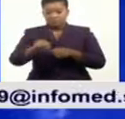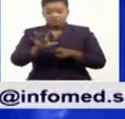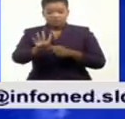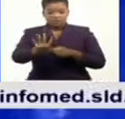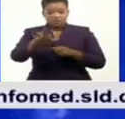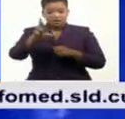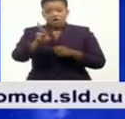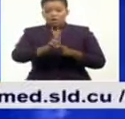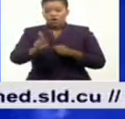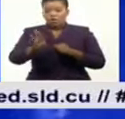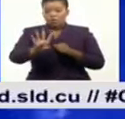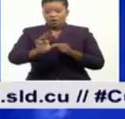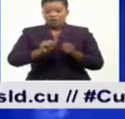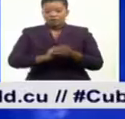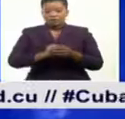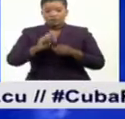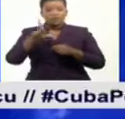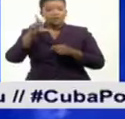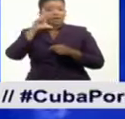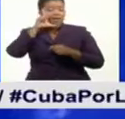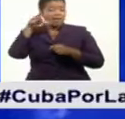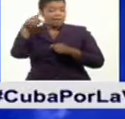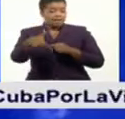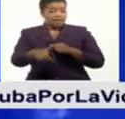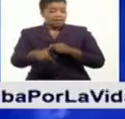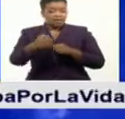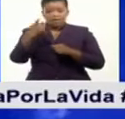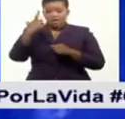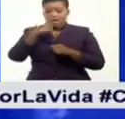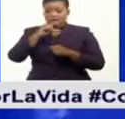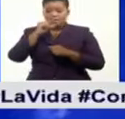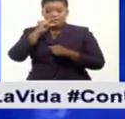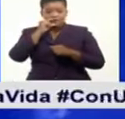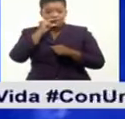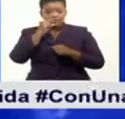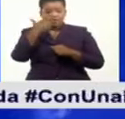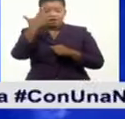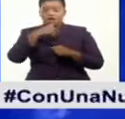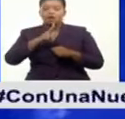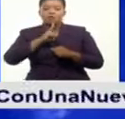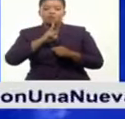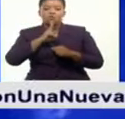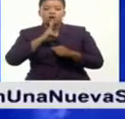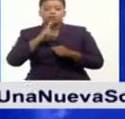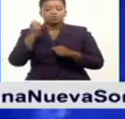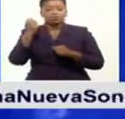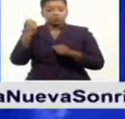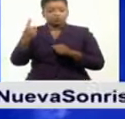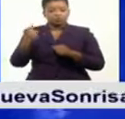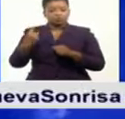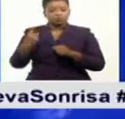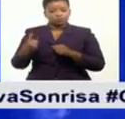y Lajas, Abreu y Aguada de Pasajeros, uno de cada uno.